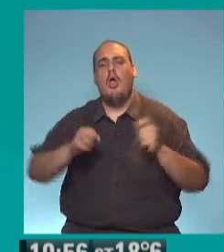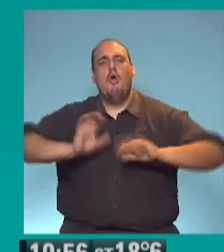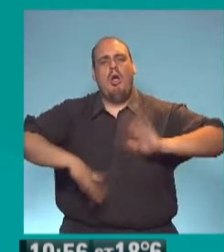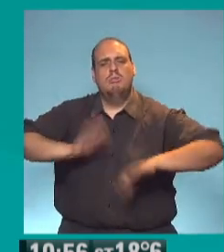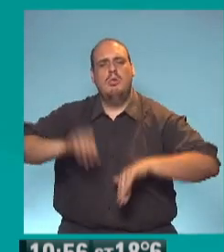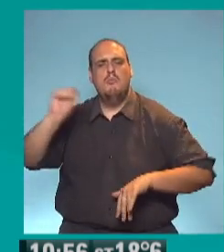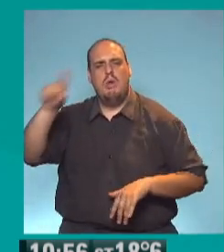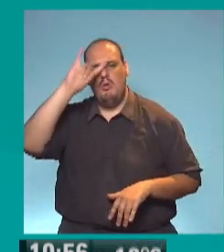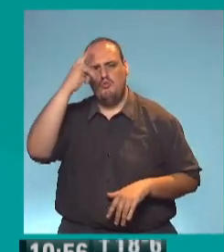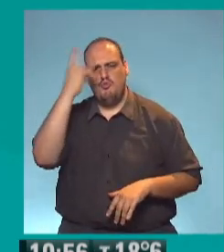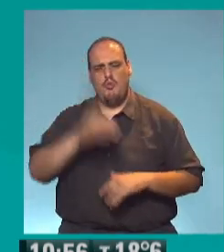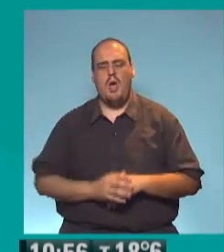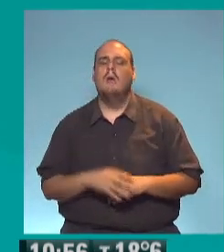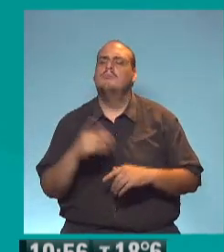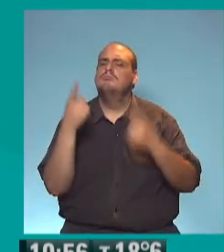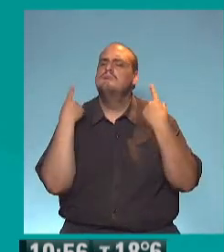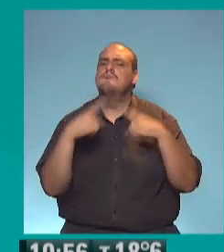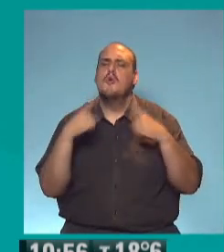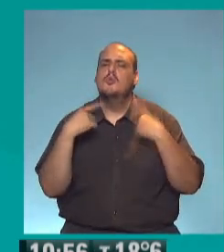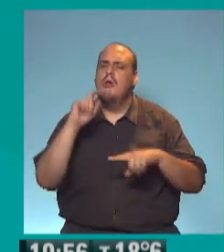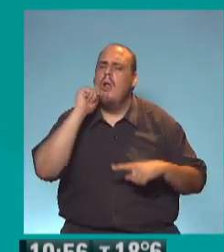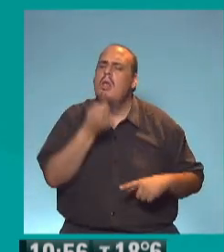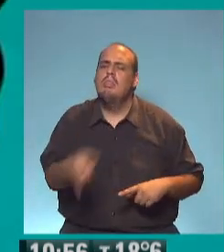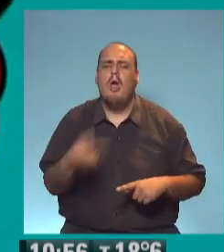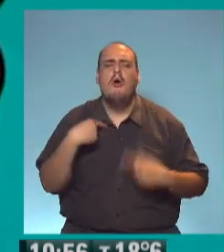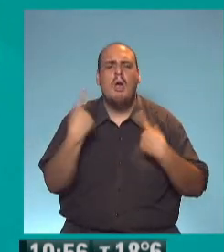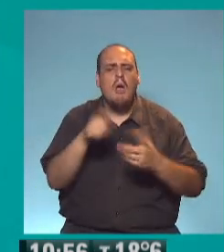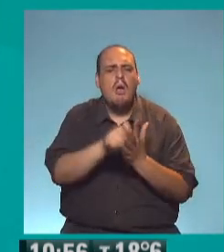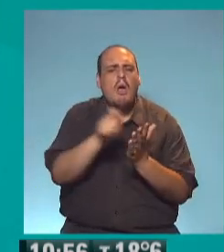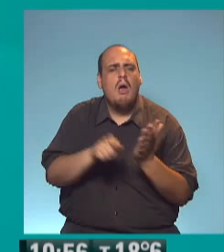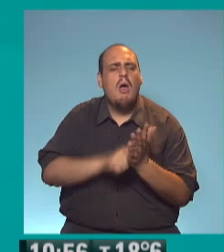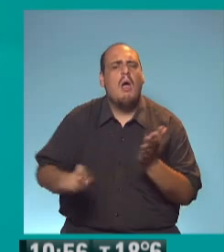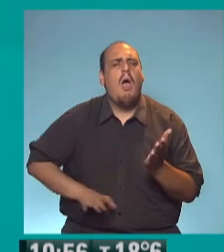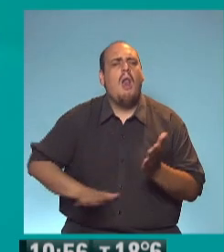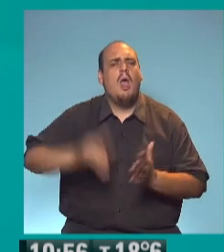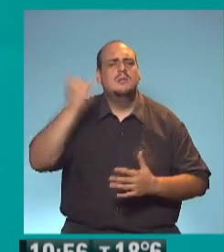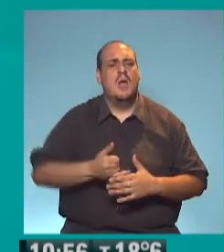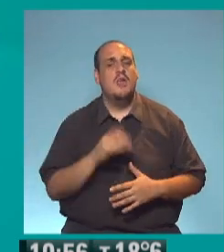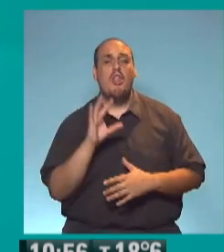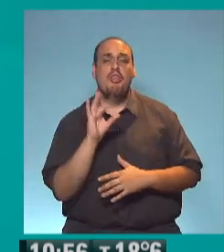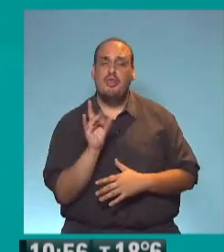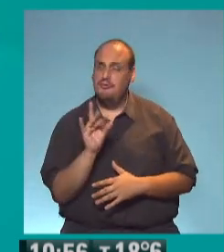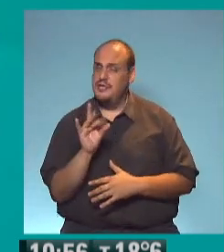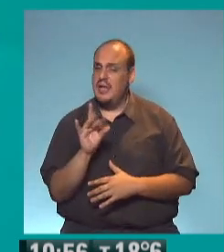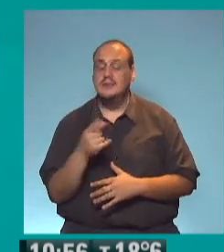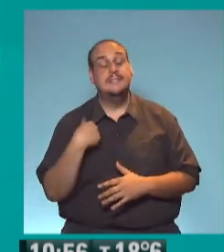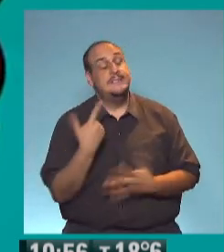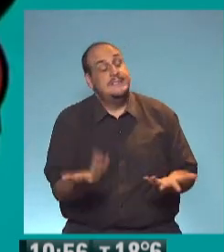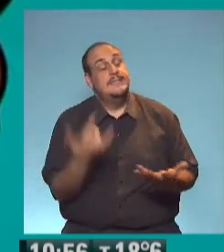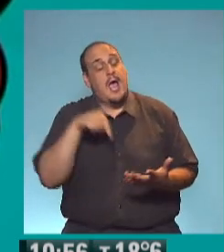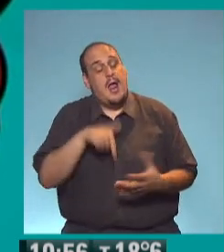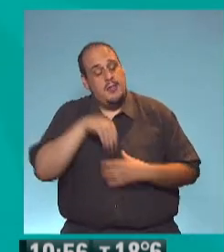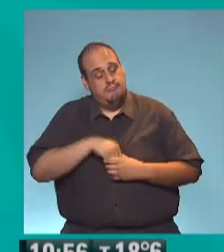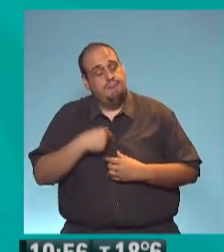Mercedes Sosa, la música es tan linda que me dieron ganas de escribir una canción. Es difícil. Bueno, samba, uno tiene herramientas